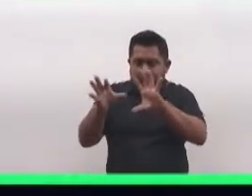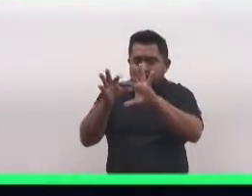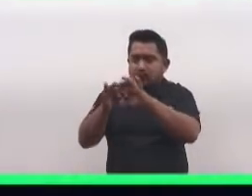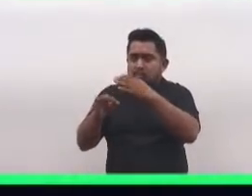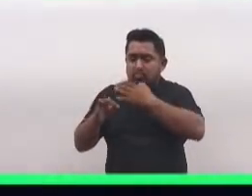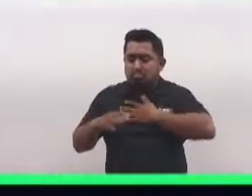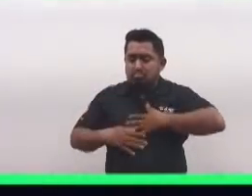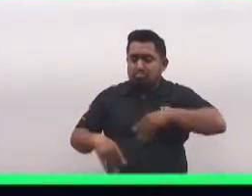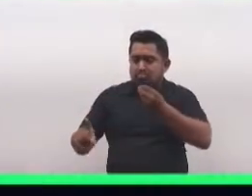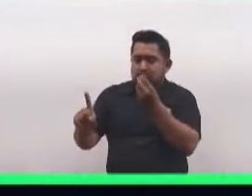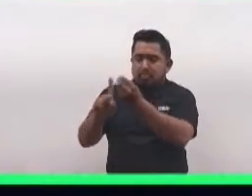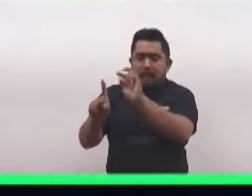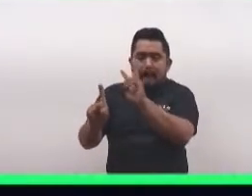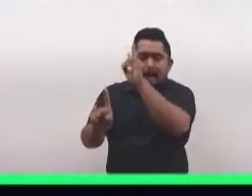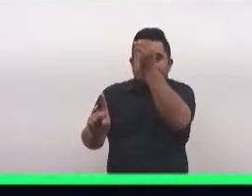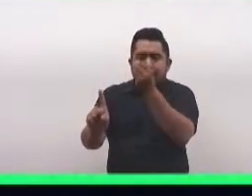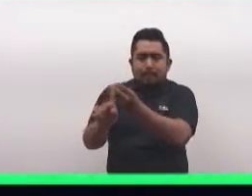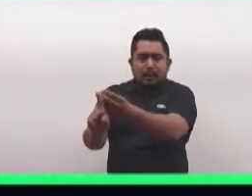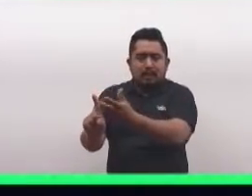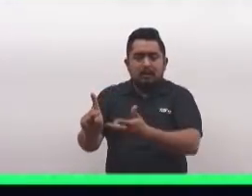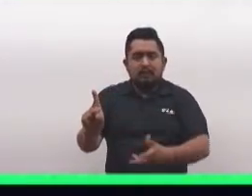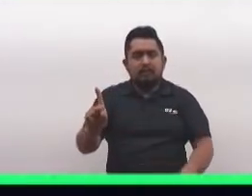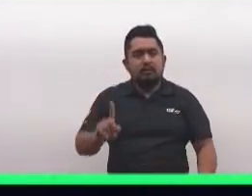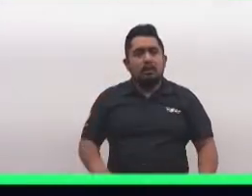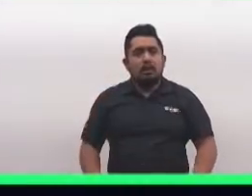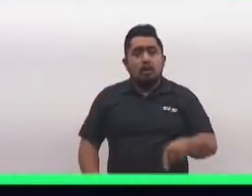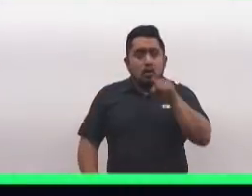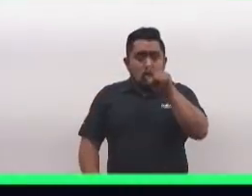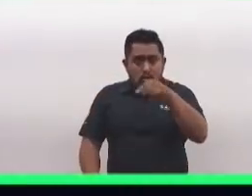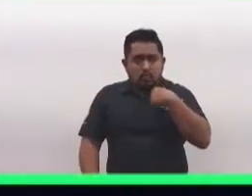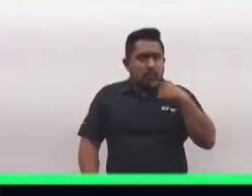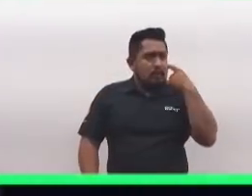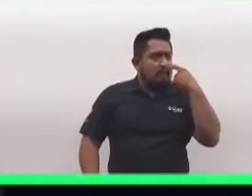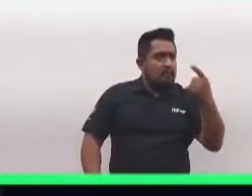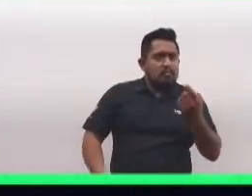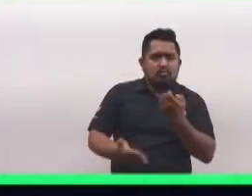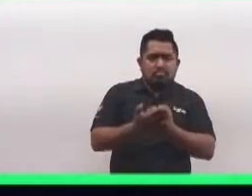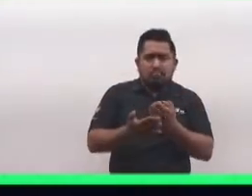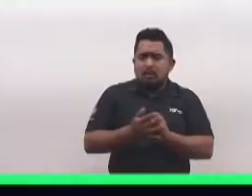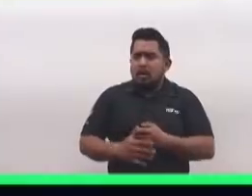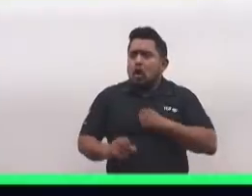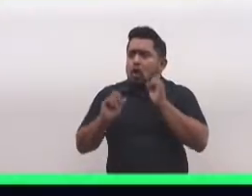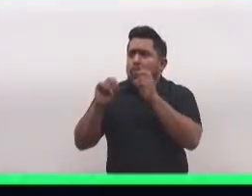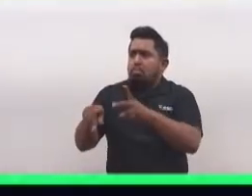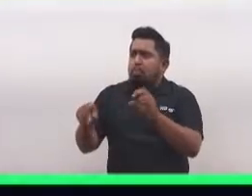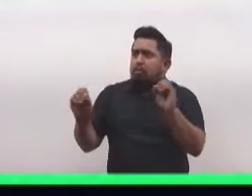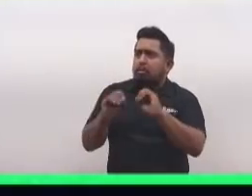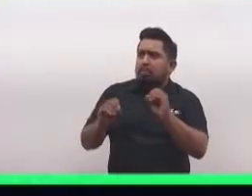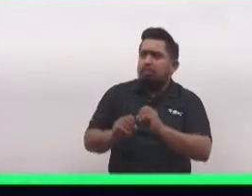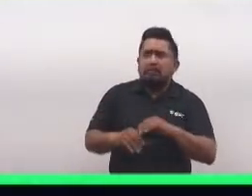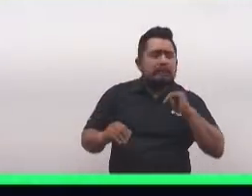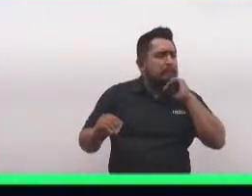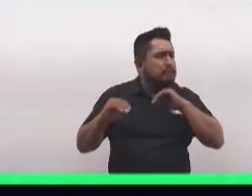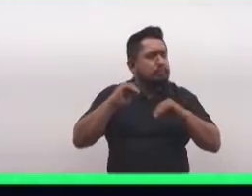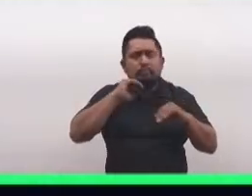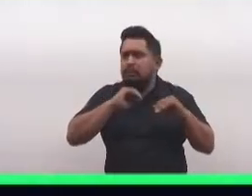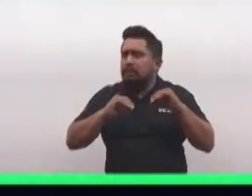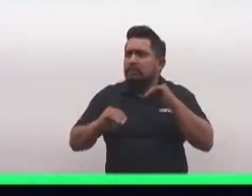descansar si el día de hoy ha notado escasez falta de oportunidades frustración